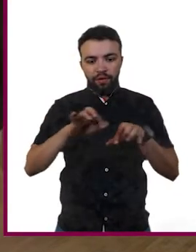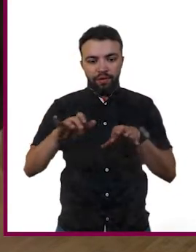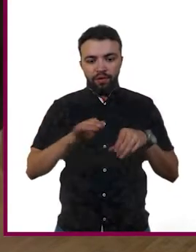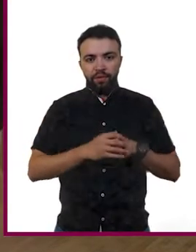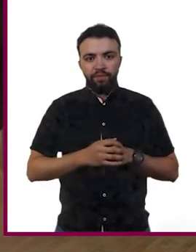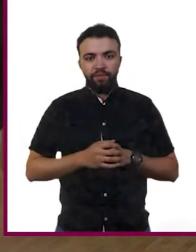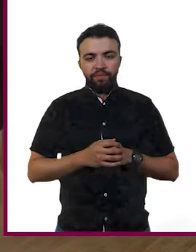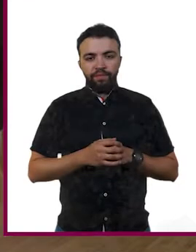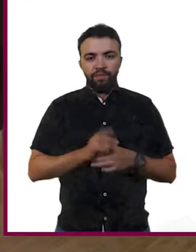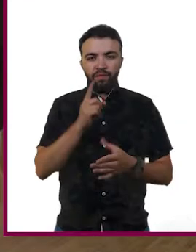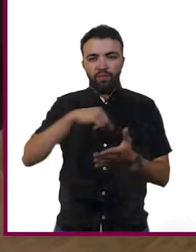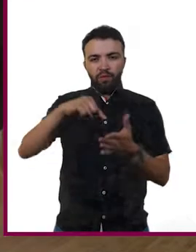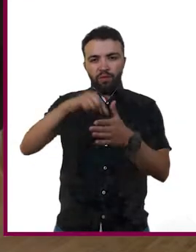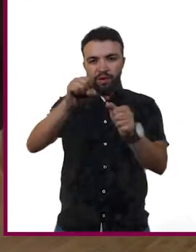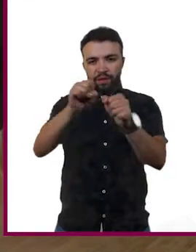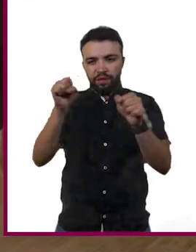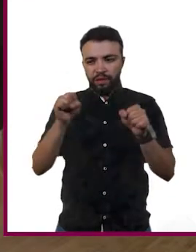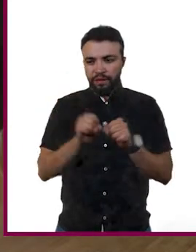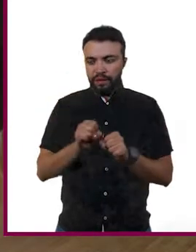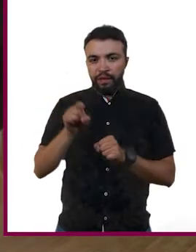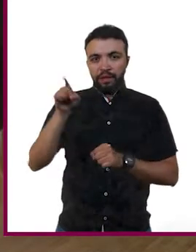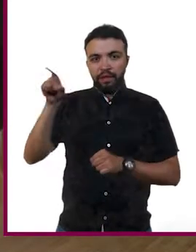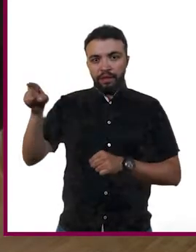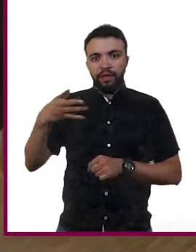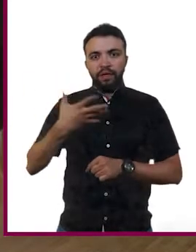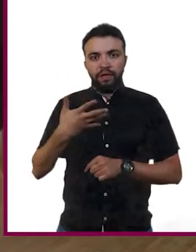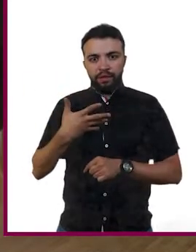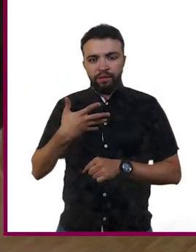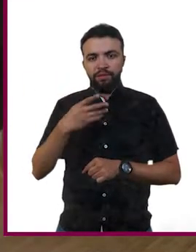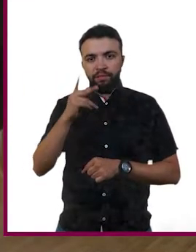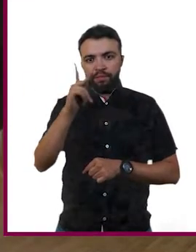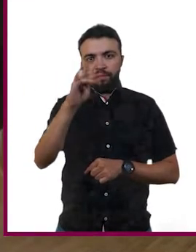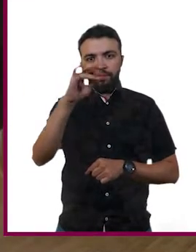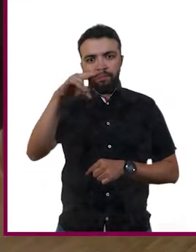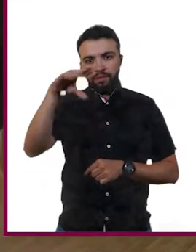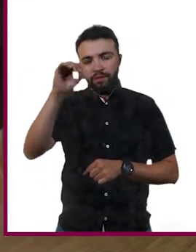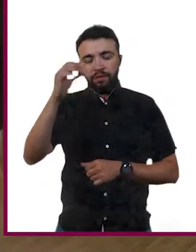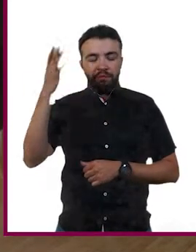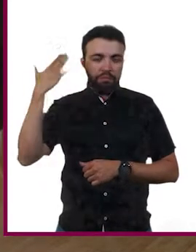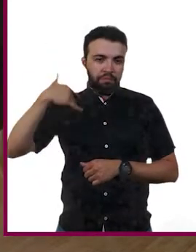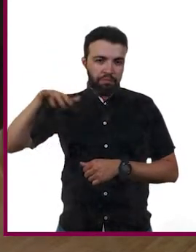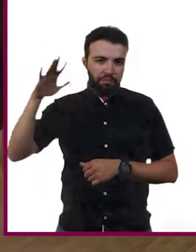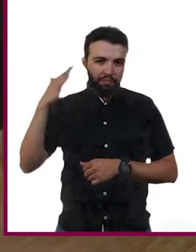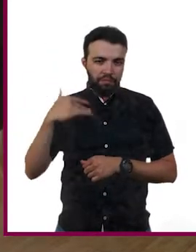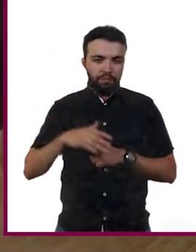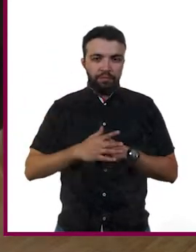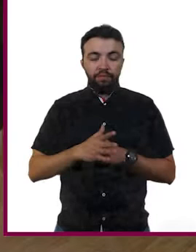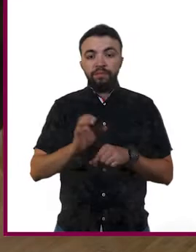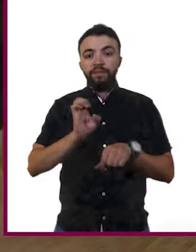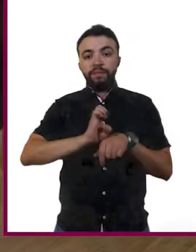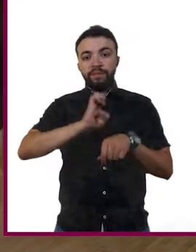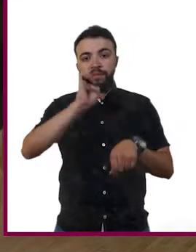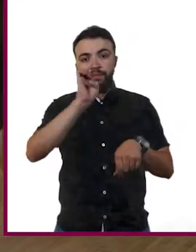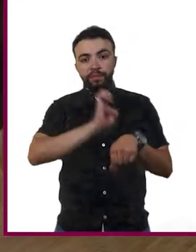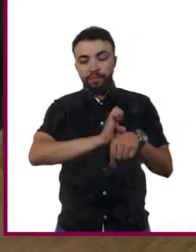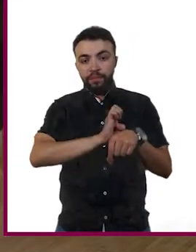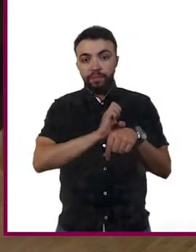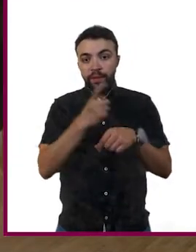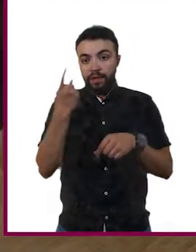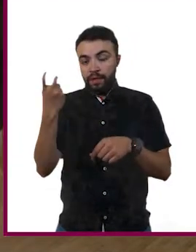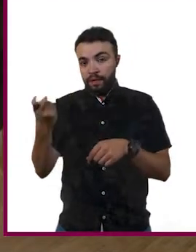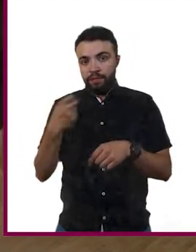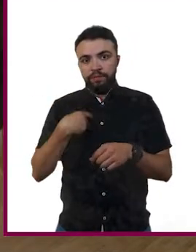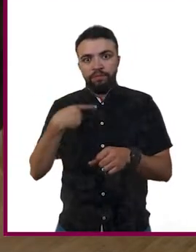esa parte de la sala, en algún punto hubo un piano. Entonces, digamos, fue como mi